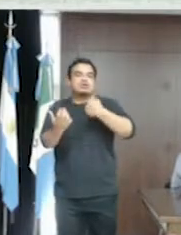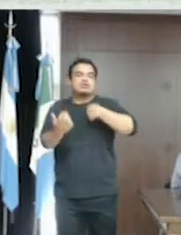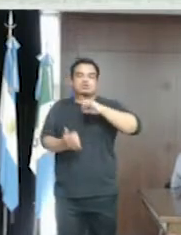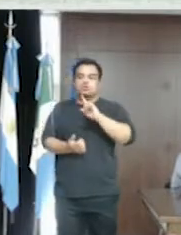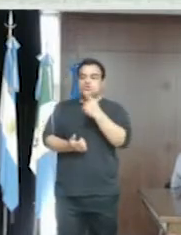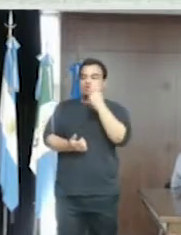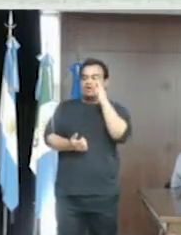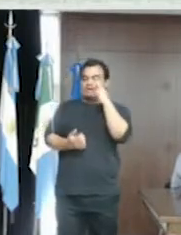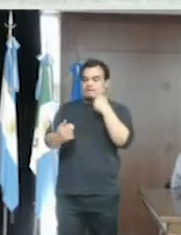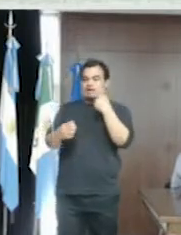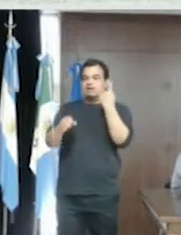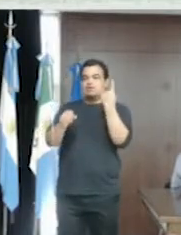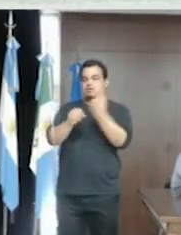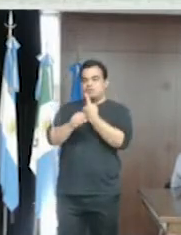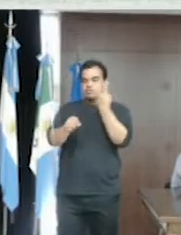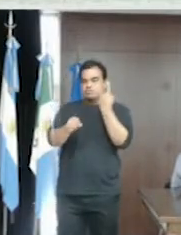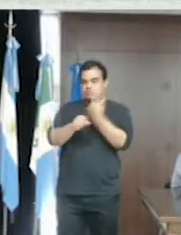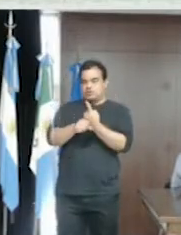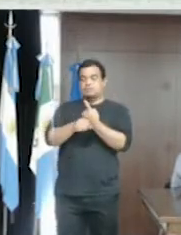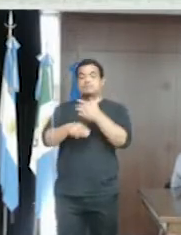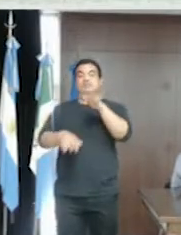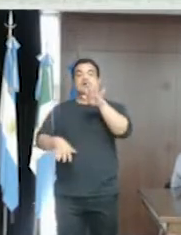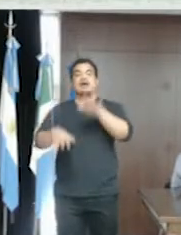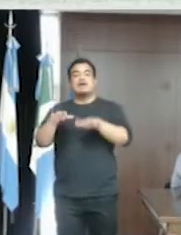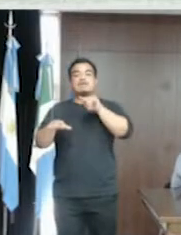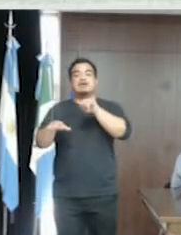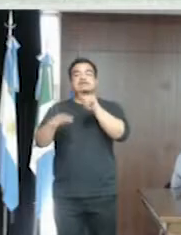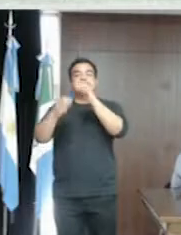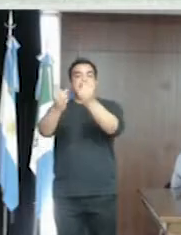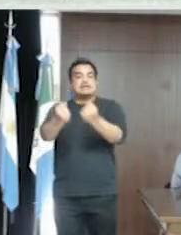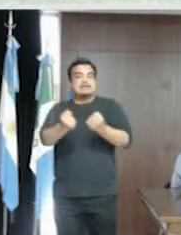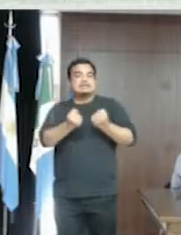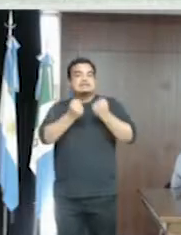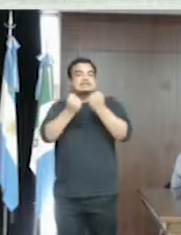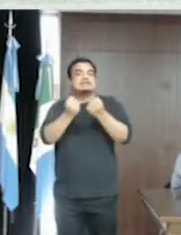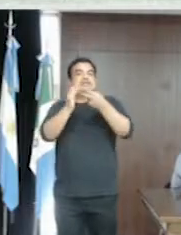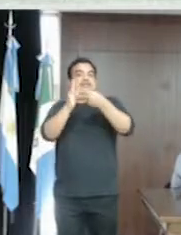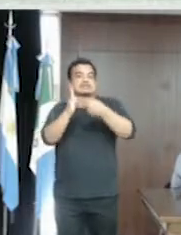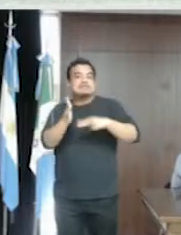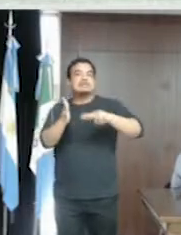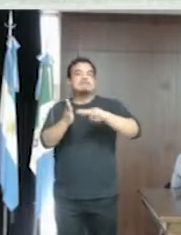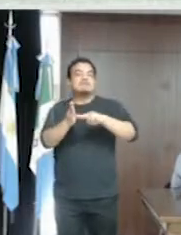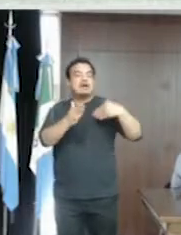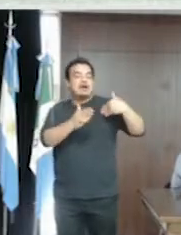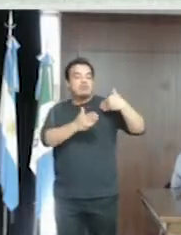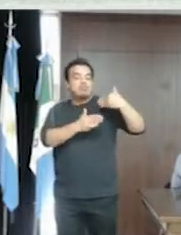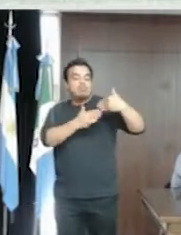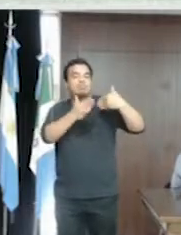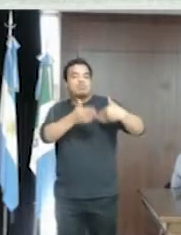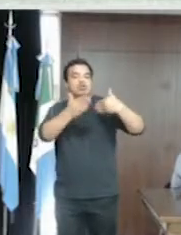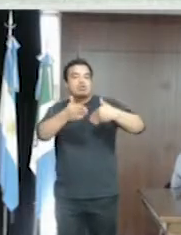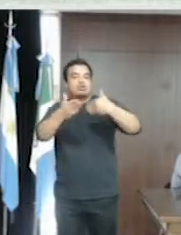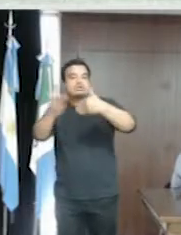ese potencial. Como dice la resiliencia, es un proceso, es un camino a seguir en el cual